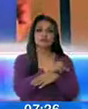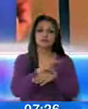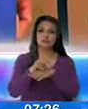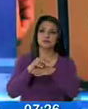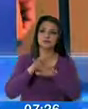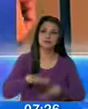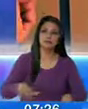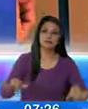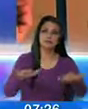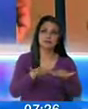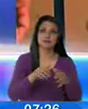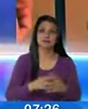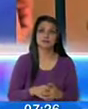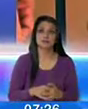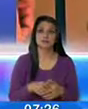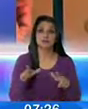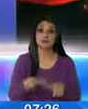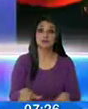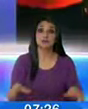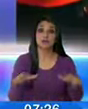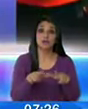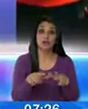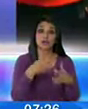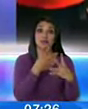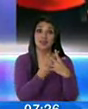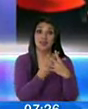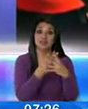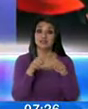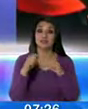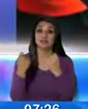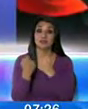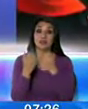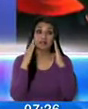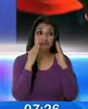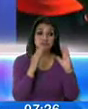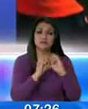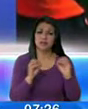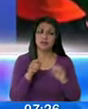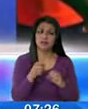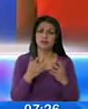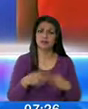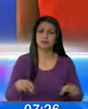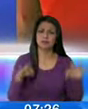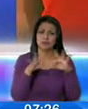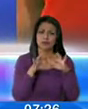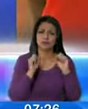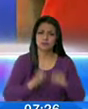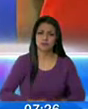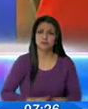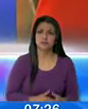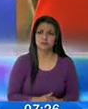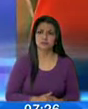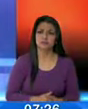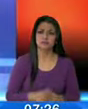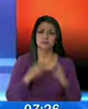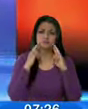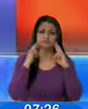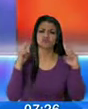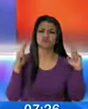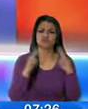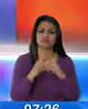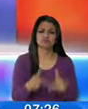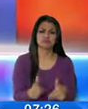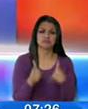sectores que son tradicionalmente invisibilizados en la sociedad, para nosotros son parte muy importante. Ha reconocido pues el esfuerzo grande